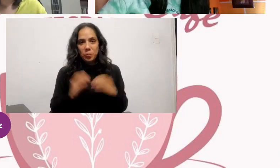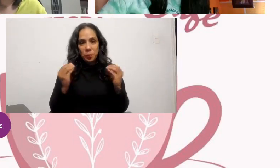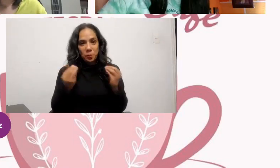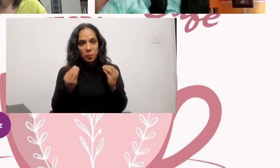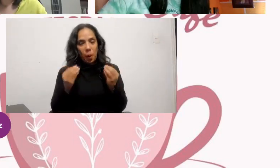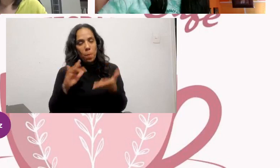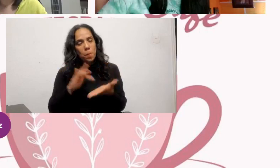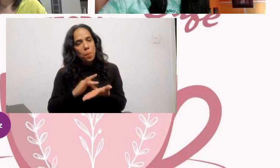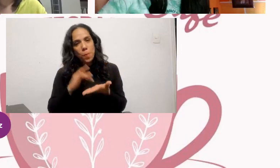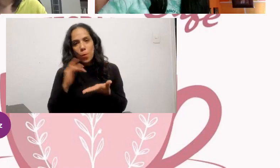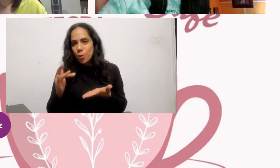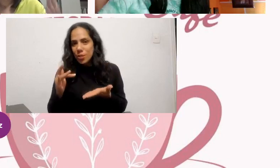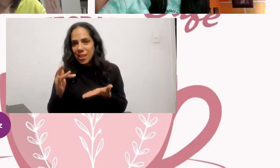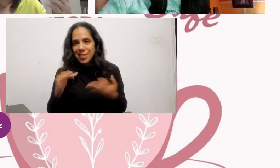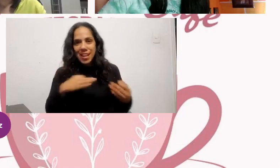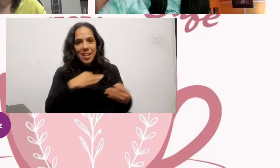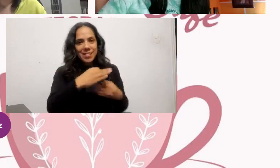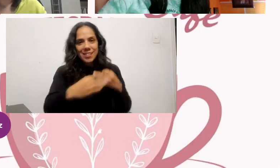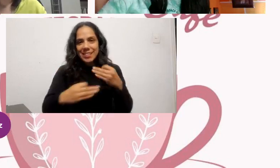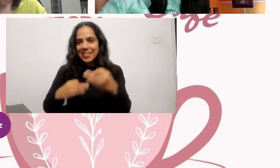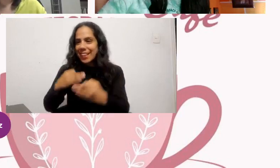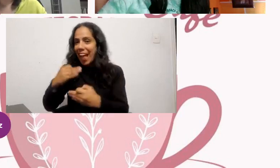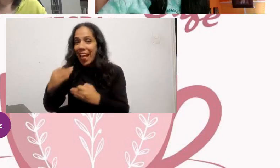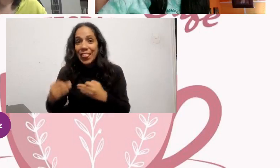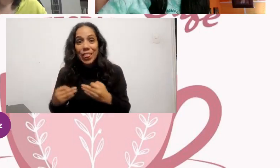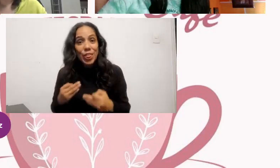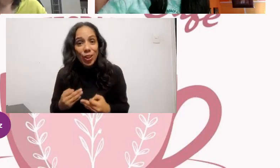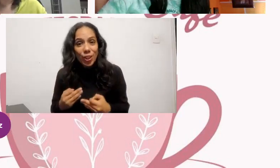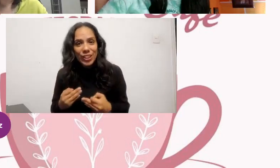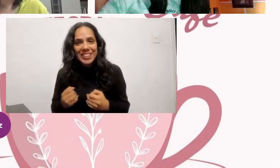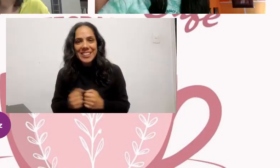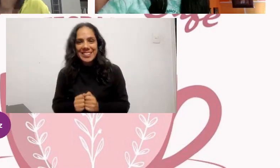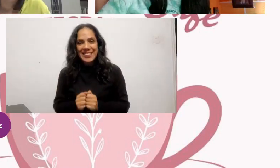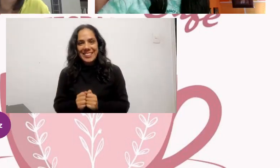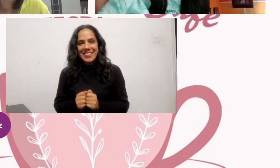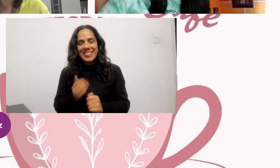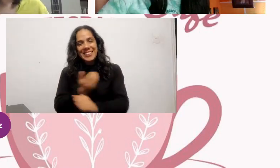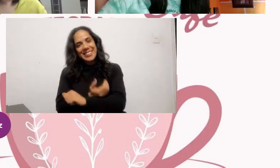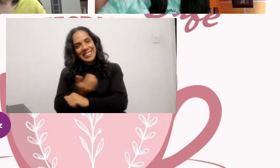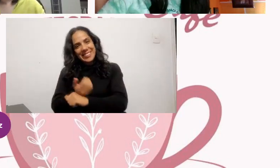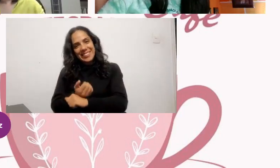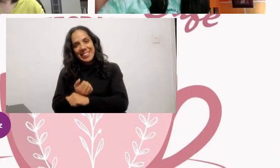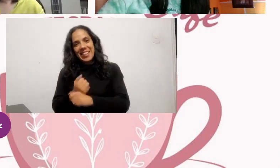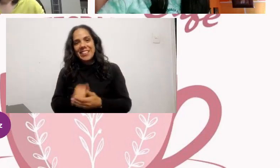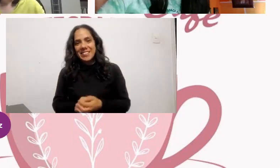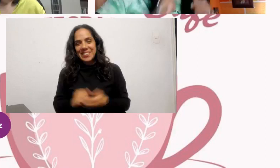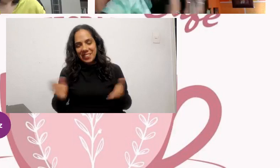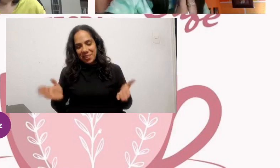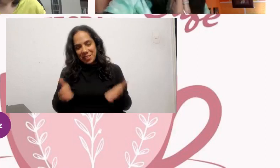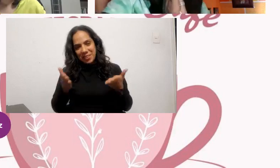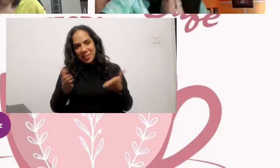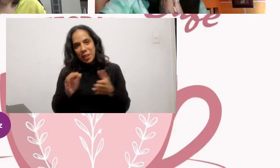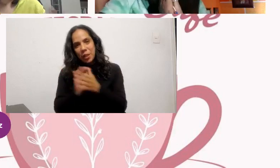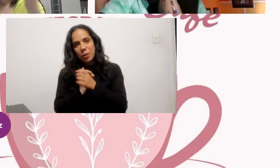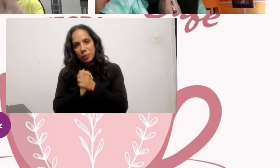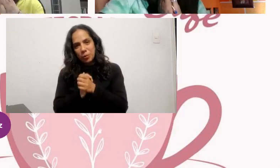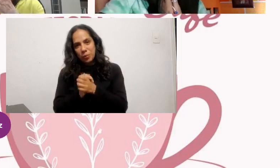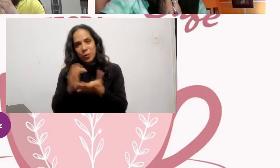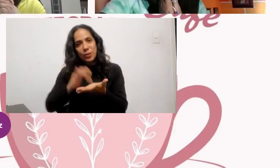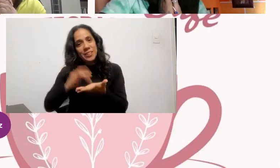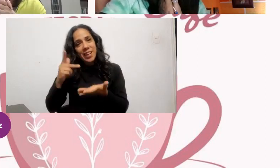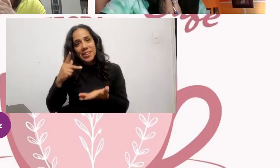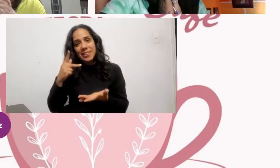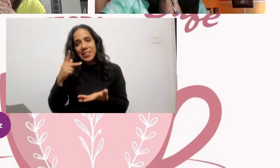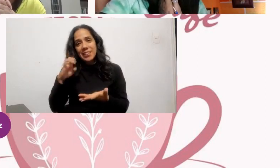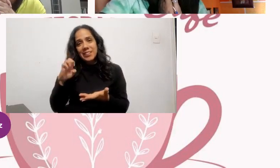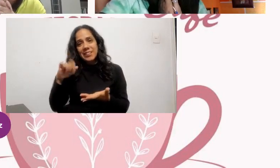redes sociales. Magistrada, y a toda la audiencia que nos acompañó y sobre todo, Kenia, muchísimas